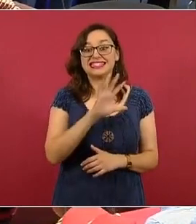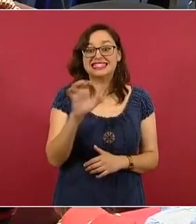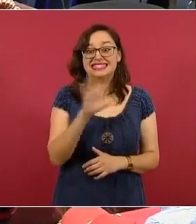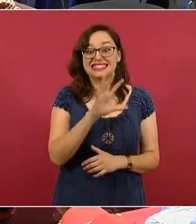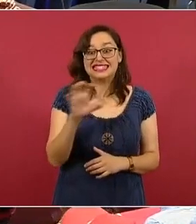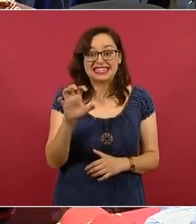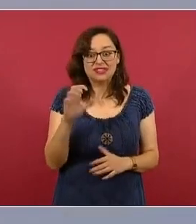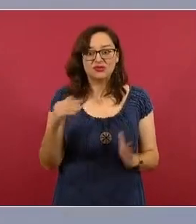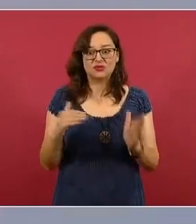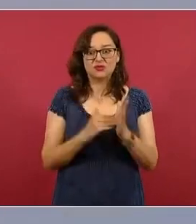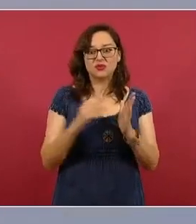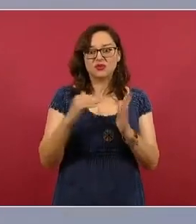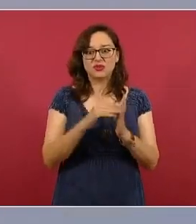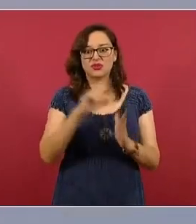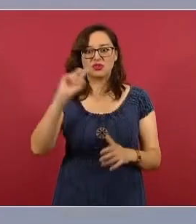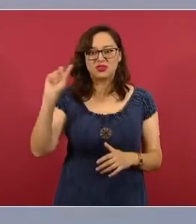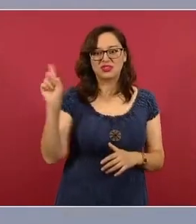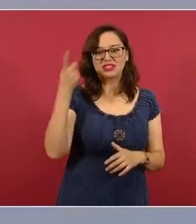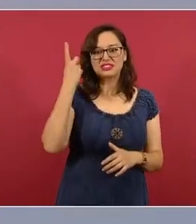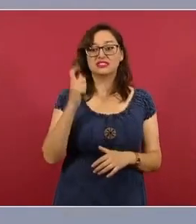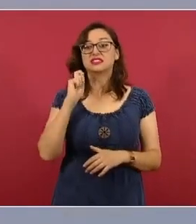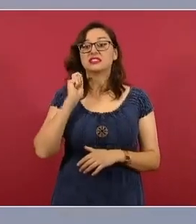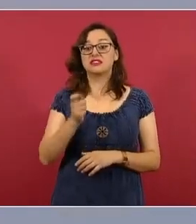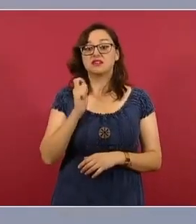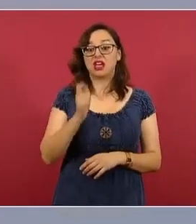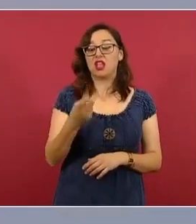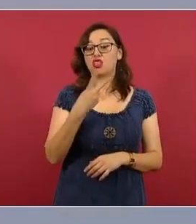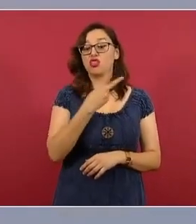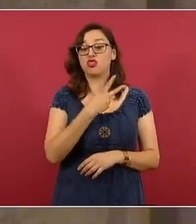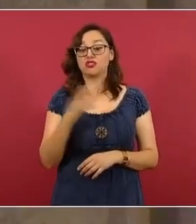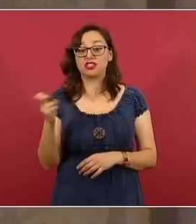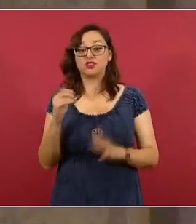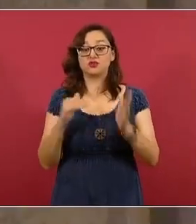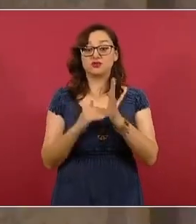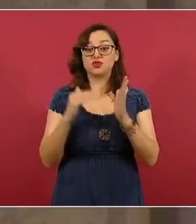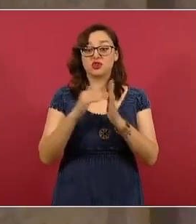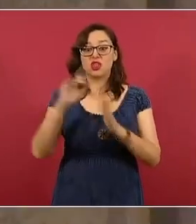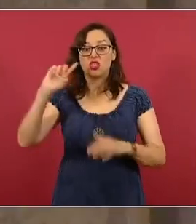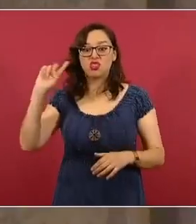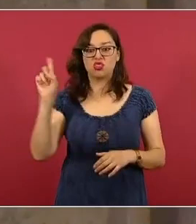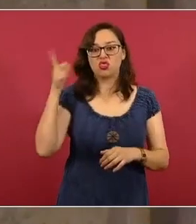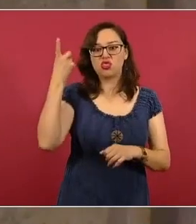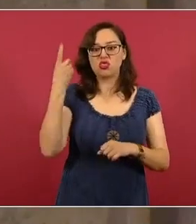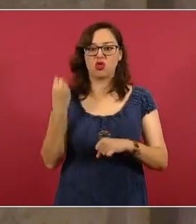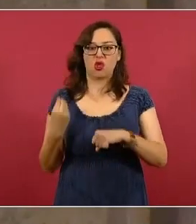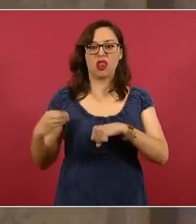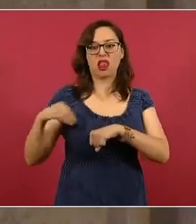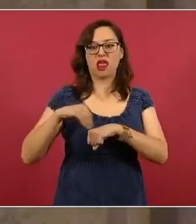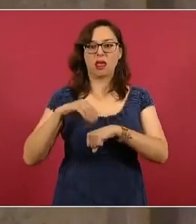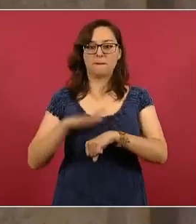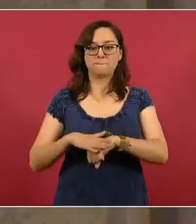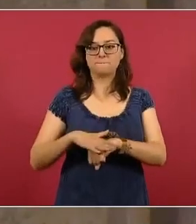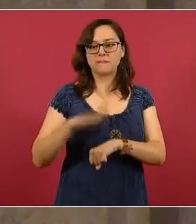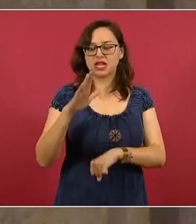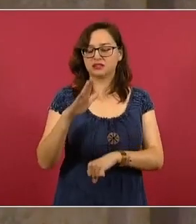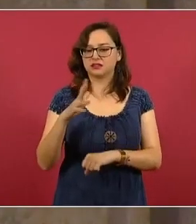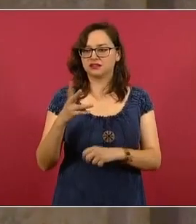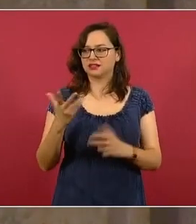de dólares, 200 millones más. Entonces, como se procedió